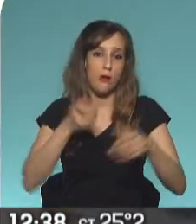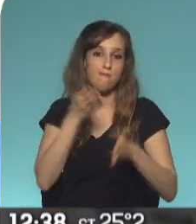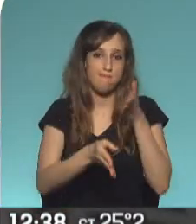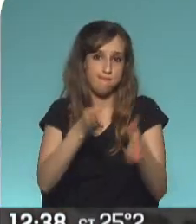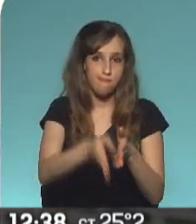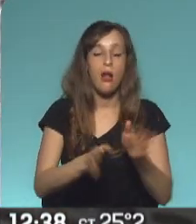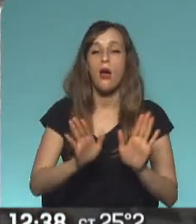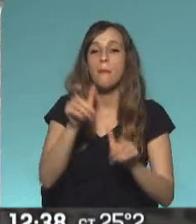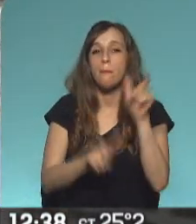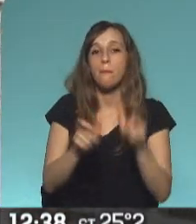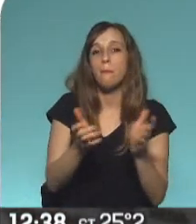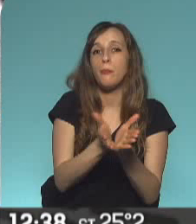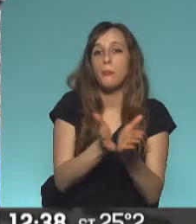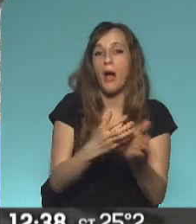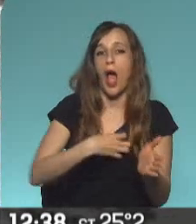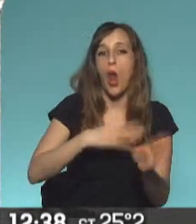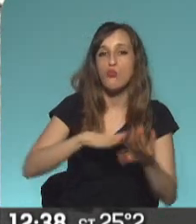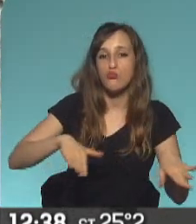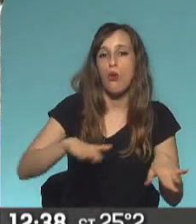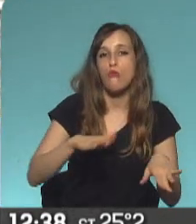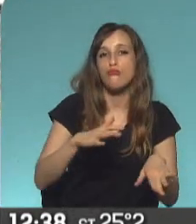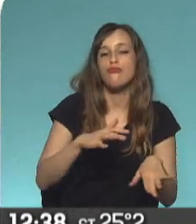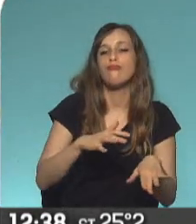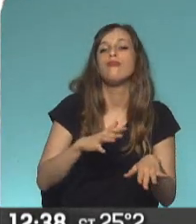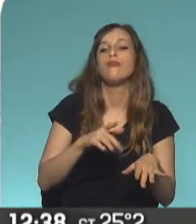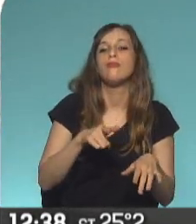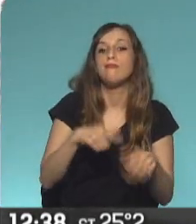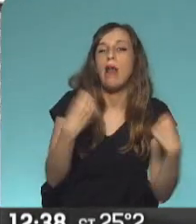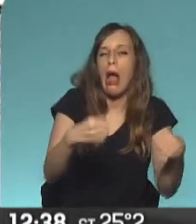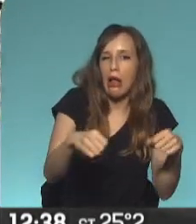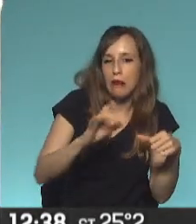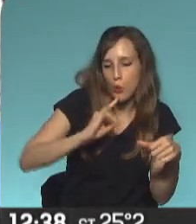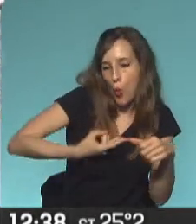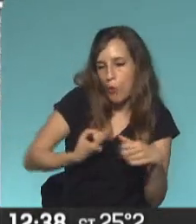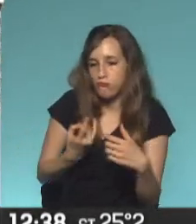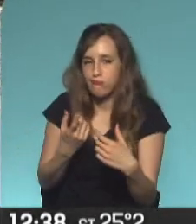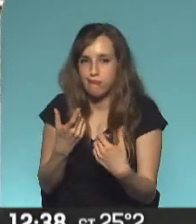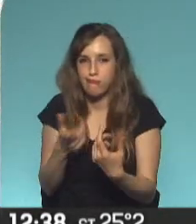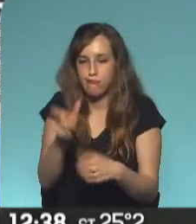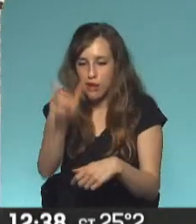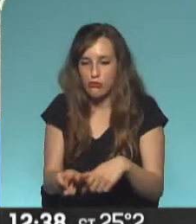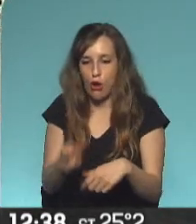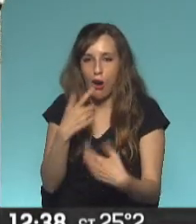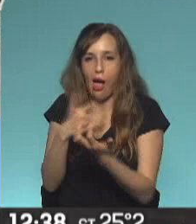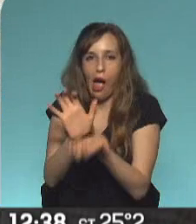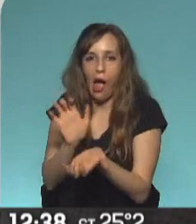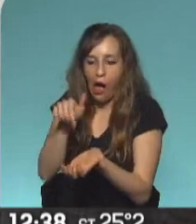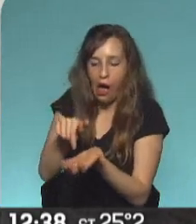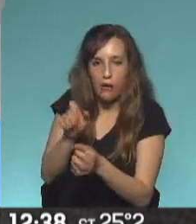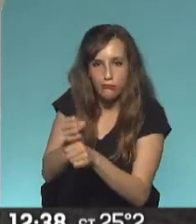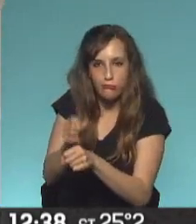recordemos, de niveles avanzados, hacen las prácticas atendiendo a los pacientes y, bueno, obviamente en la pandemia todo